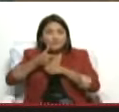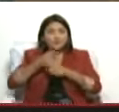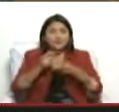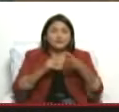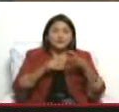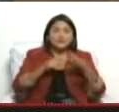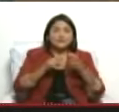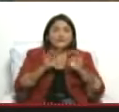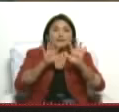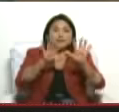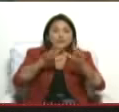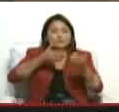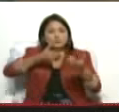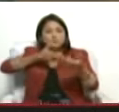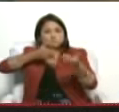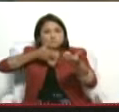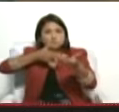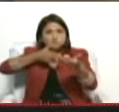escopetas